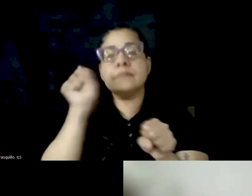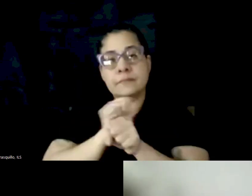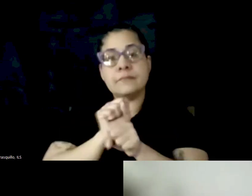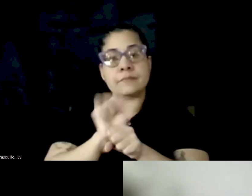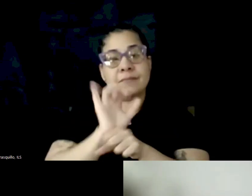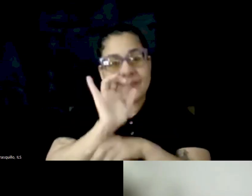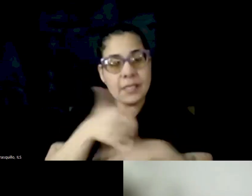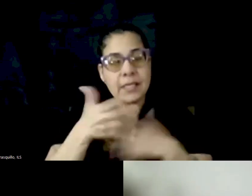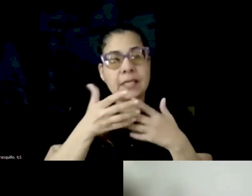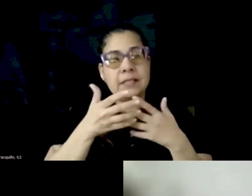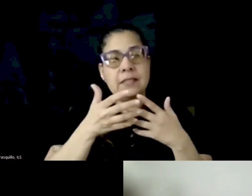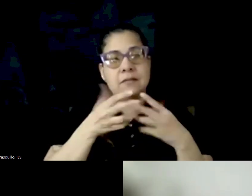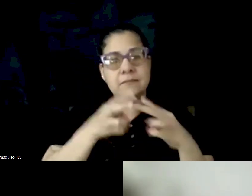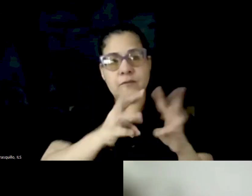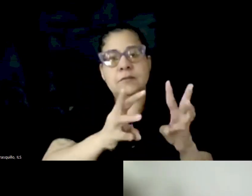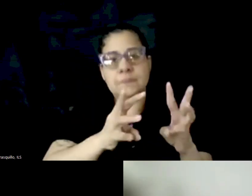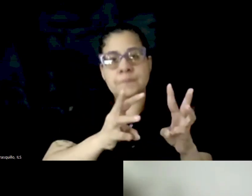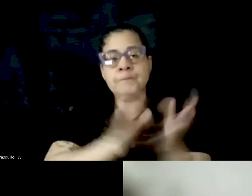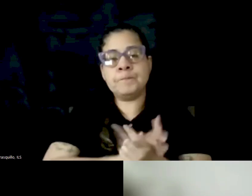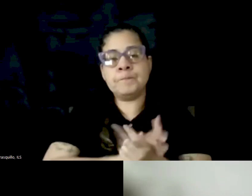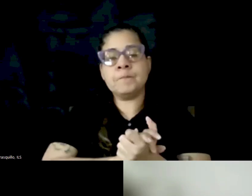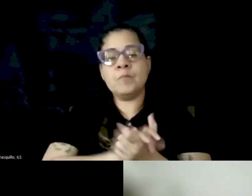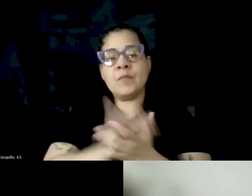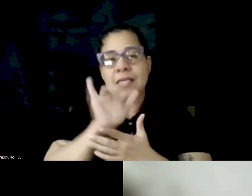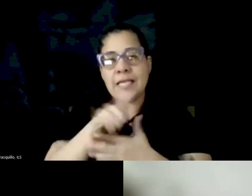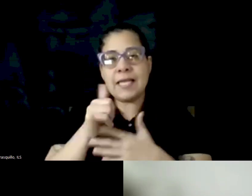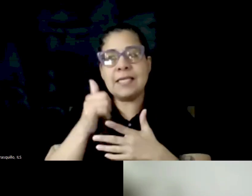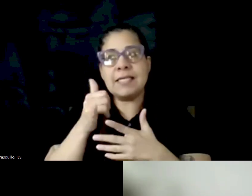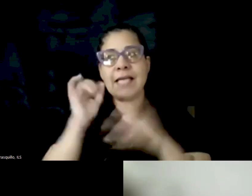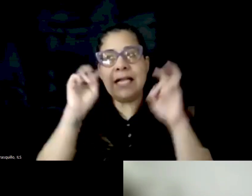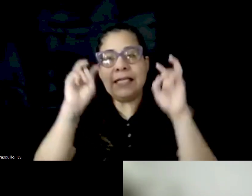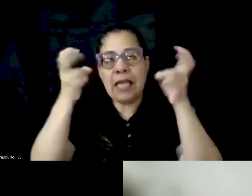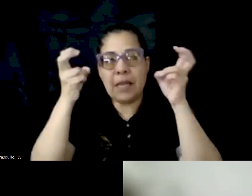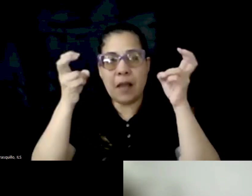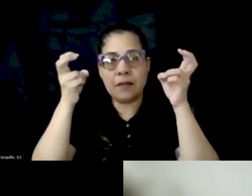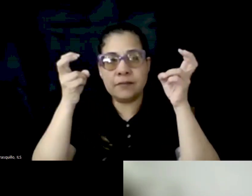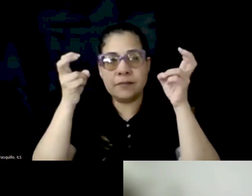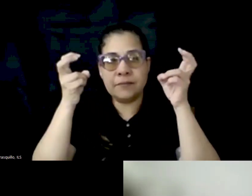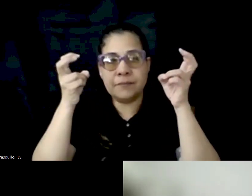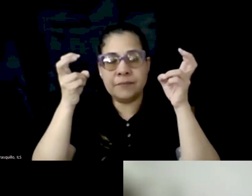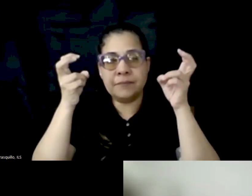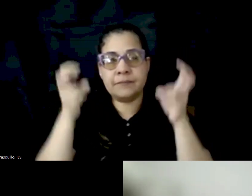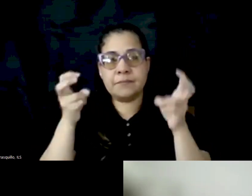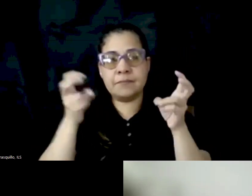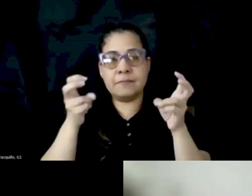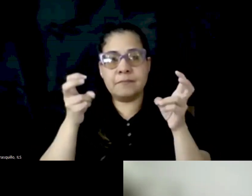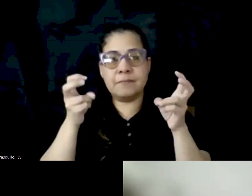aspecto, ¿verdad? Y aquí es que viene el tema de en qué ambiente está hablando el psiquiatra. Pero la